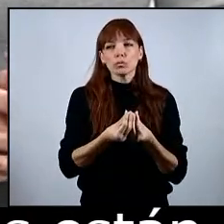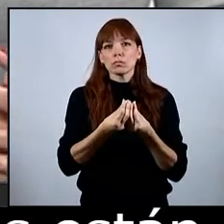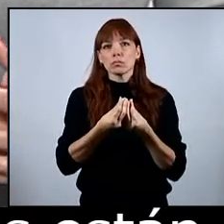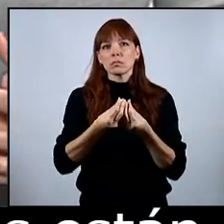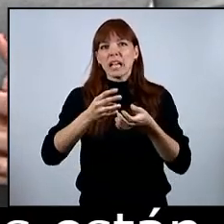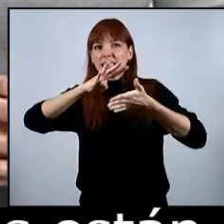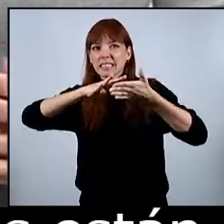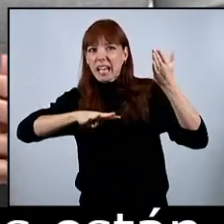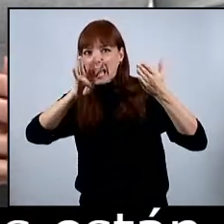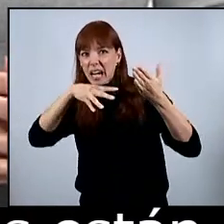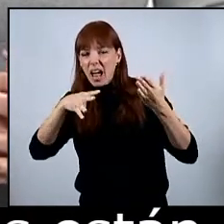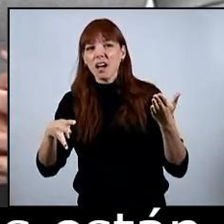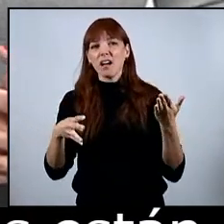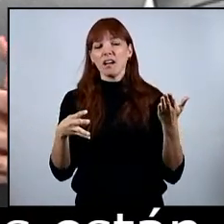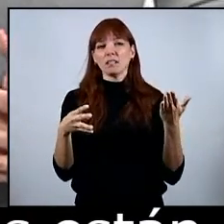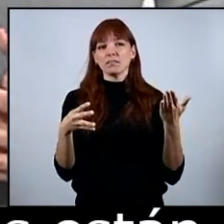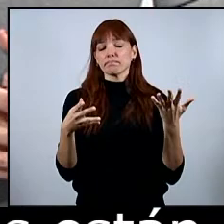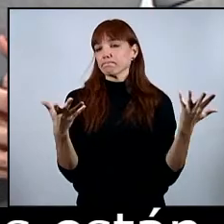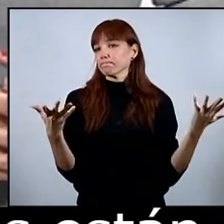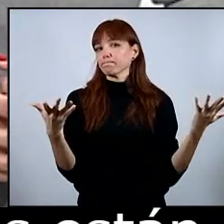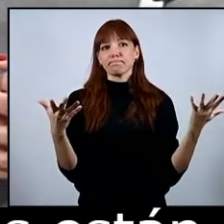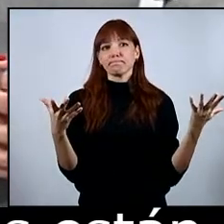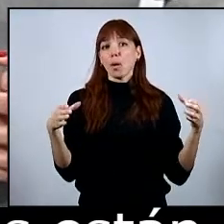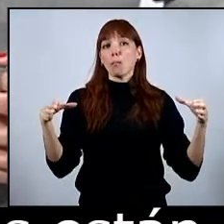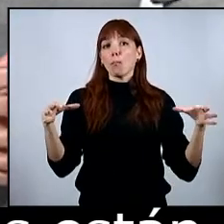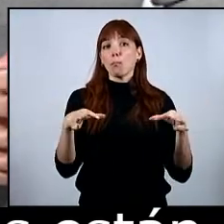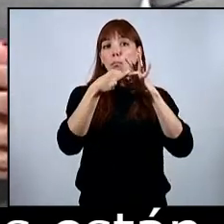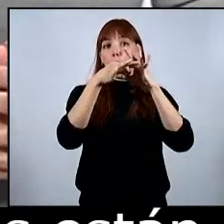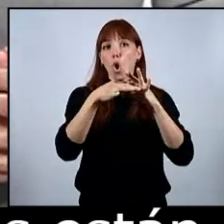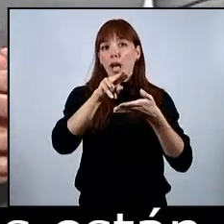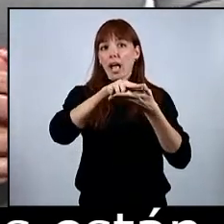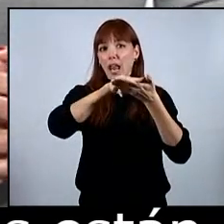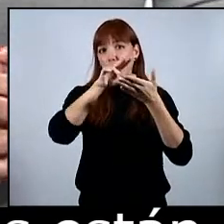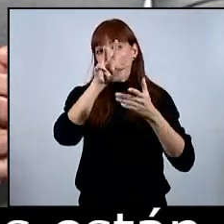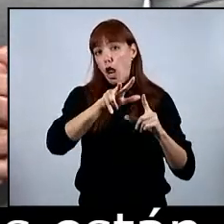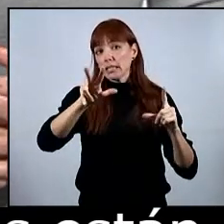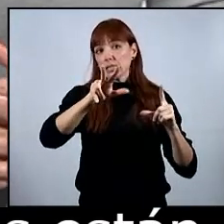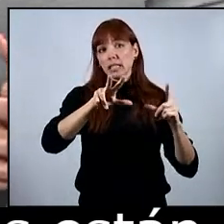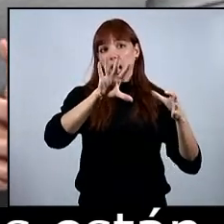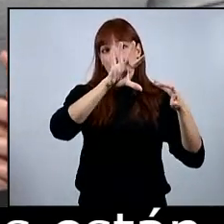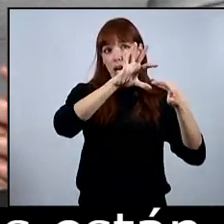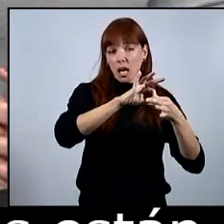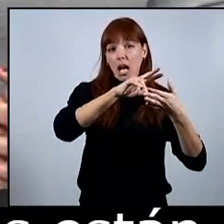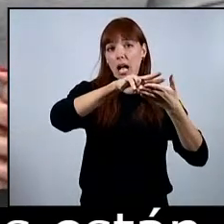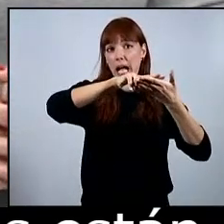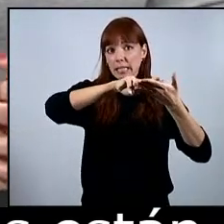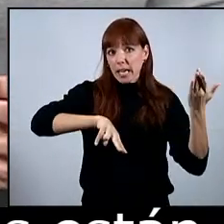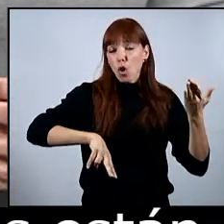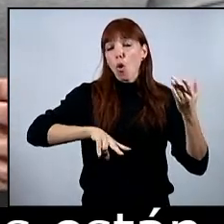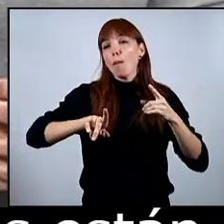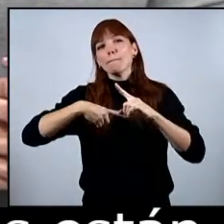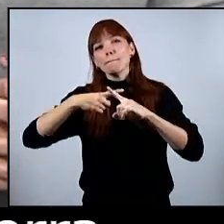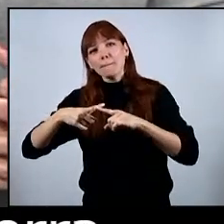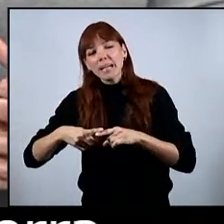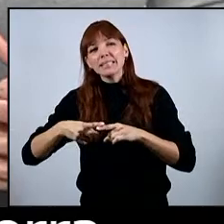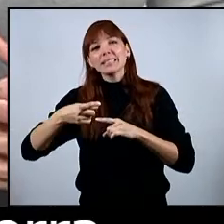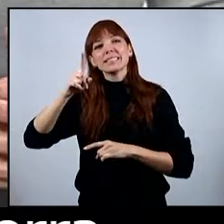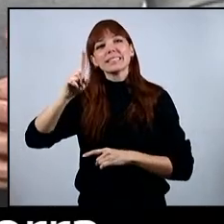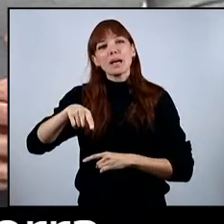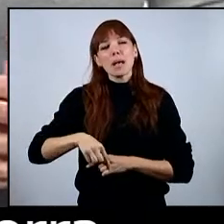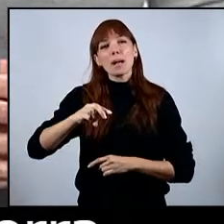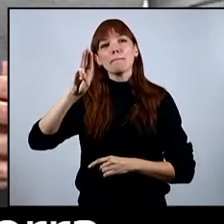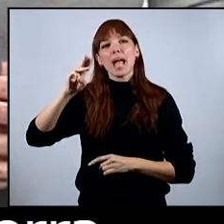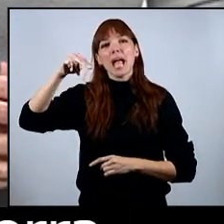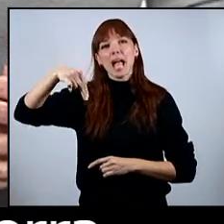Esquerra Republicana, Bloque Nacionalista Galego y PNV. Será con su firma, será en su